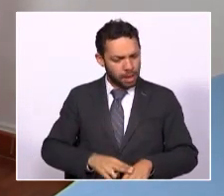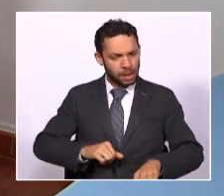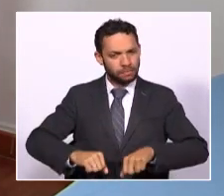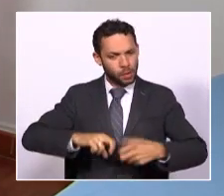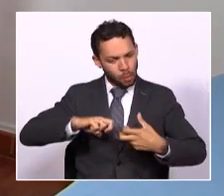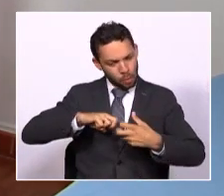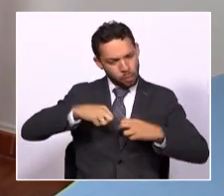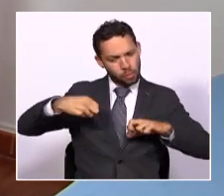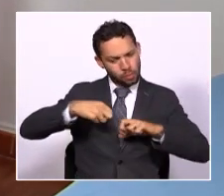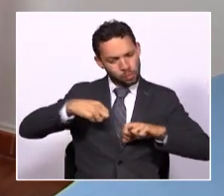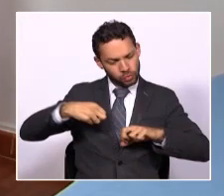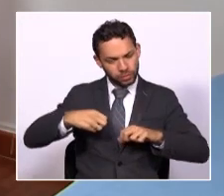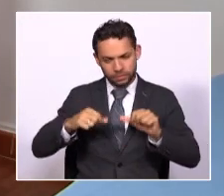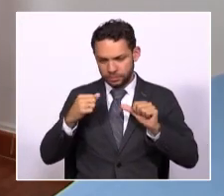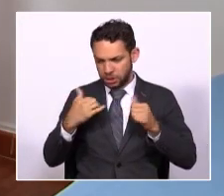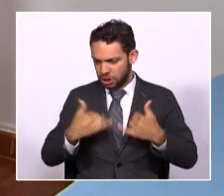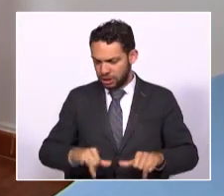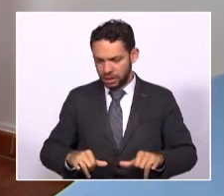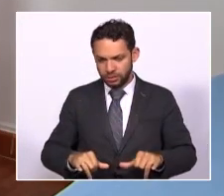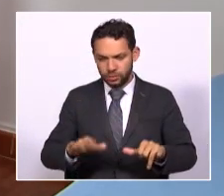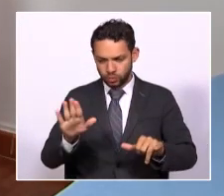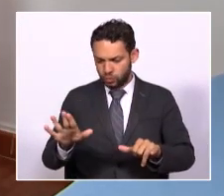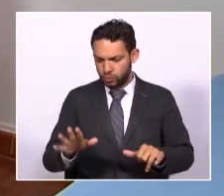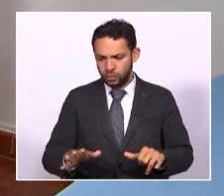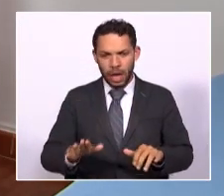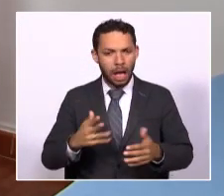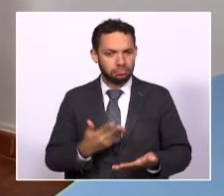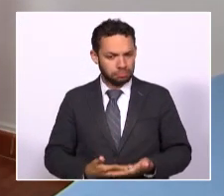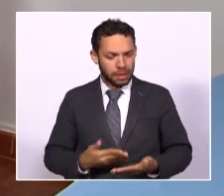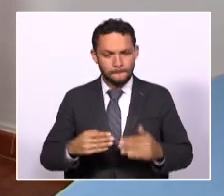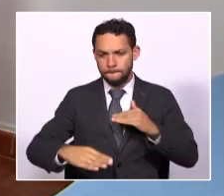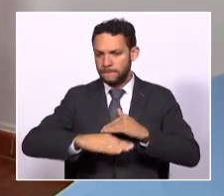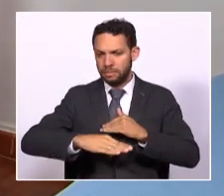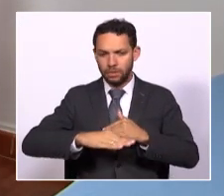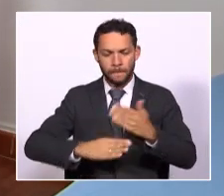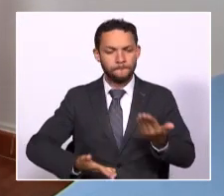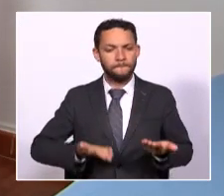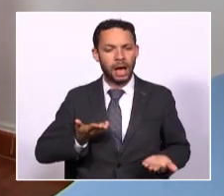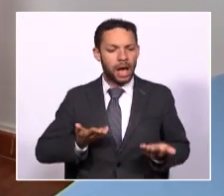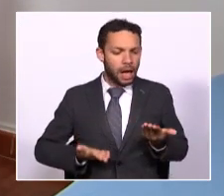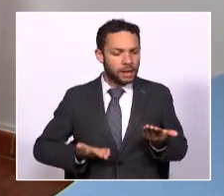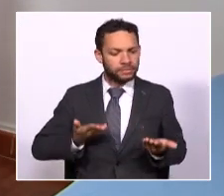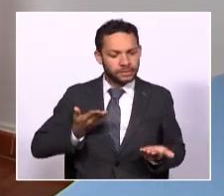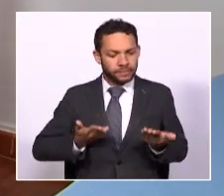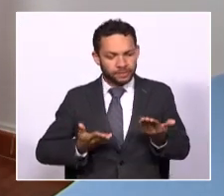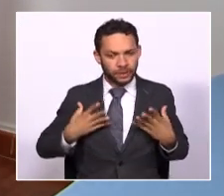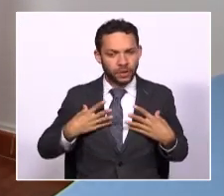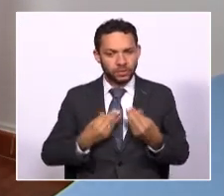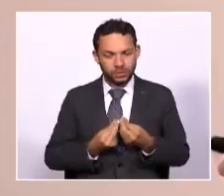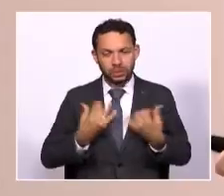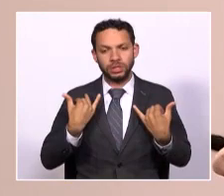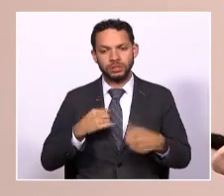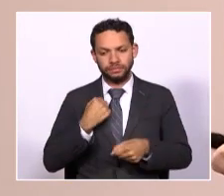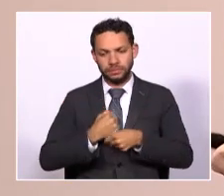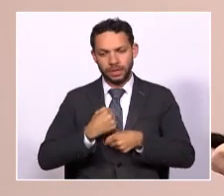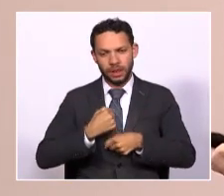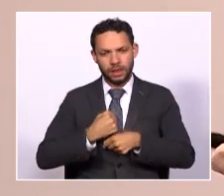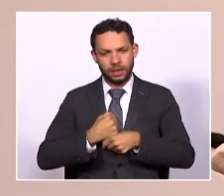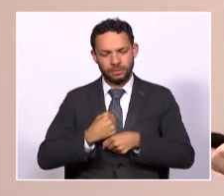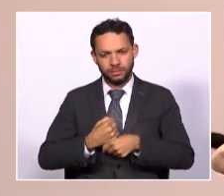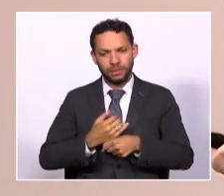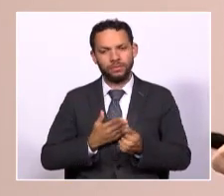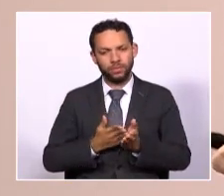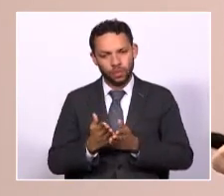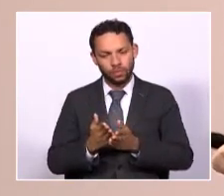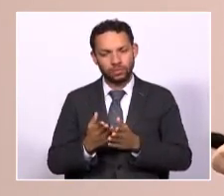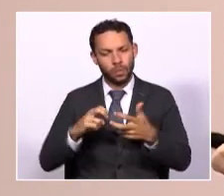muscular definida, un índice de grasa corporal estable. Entonces podemos trabajar con él más fácil a través de la